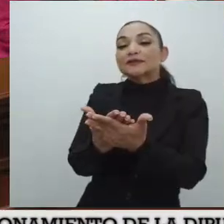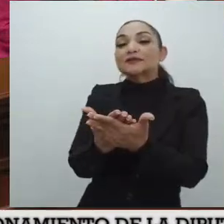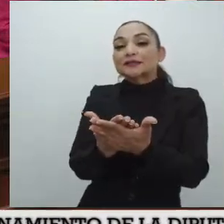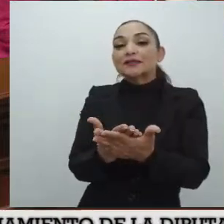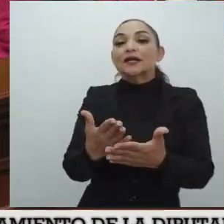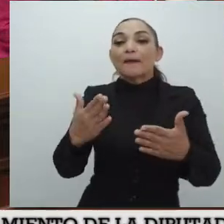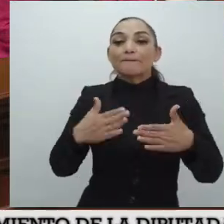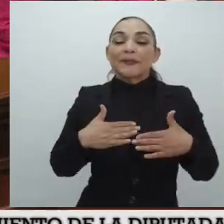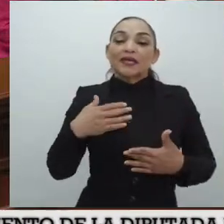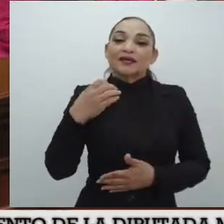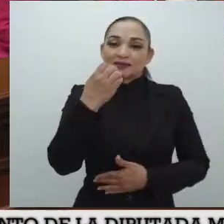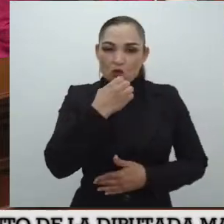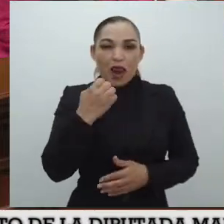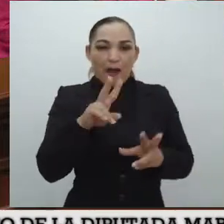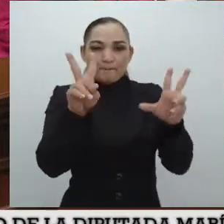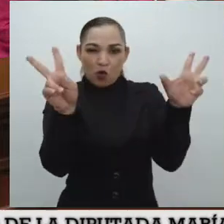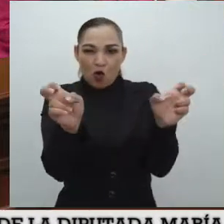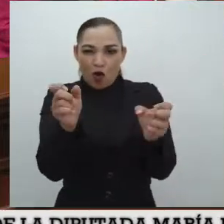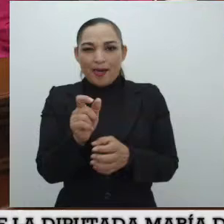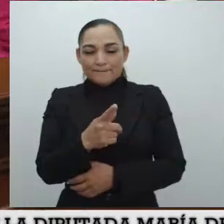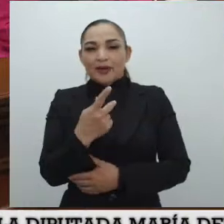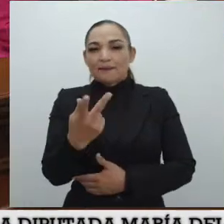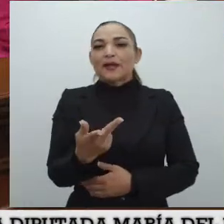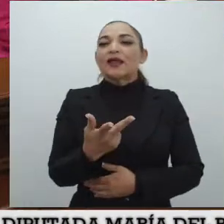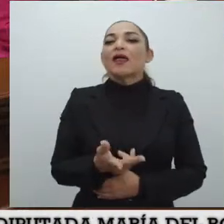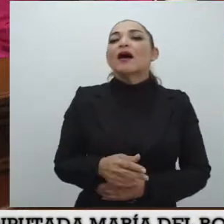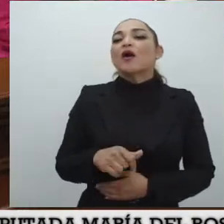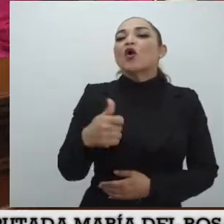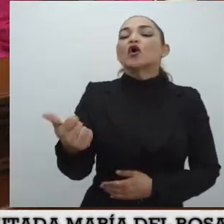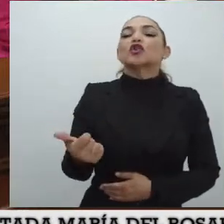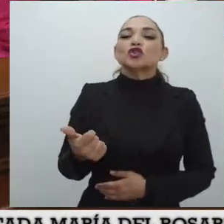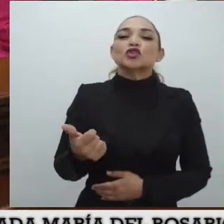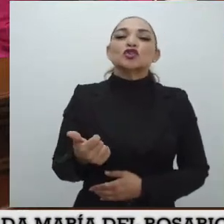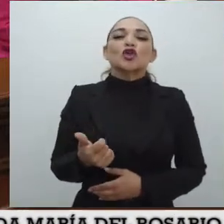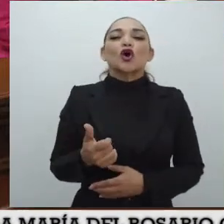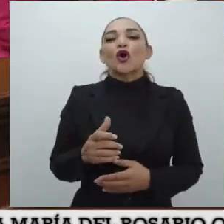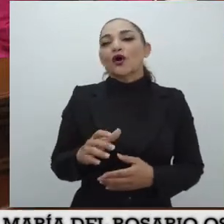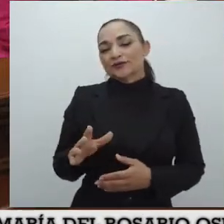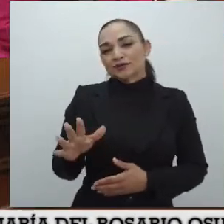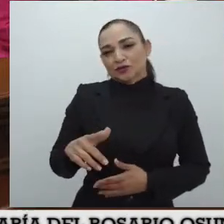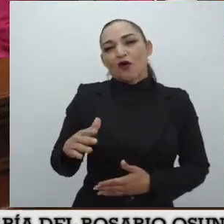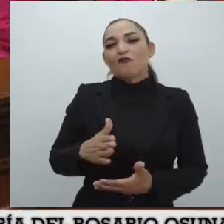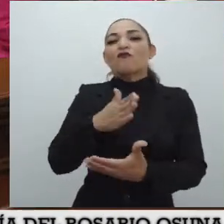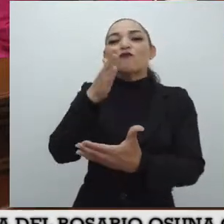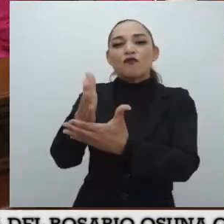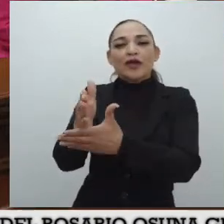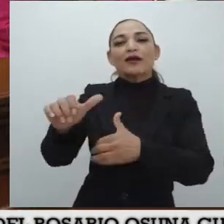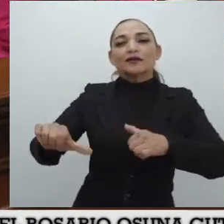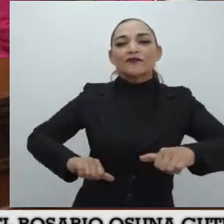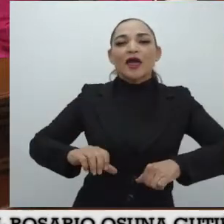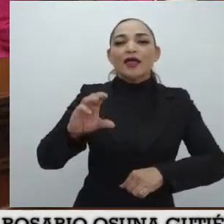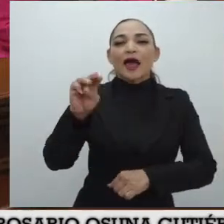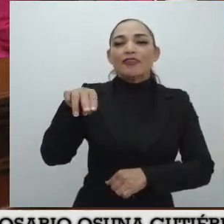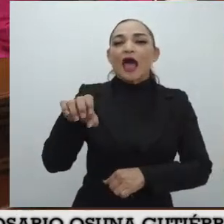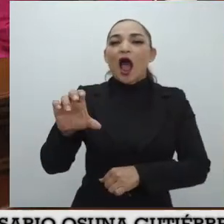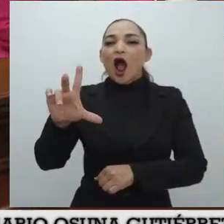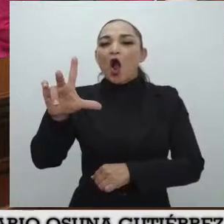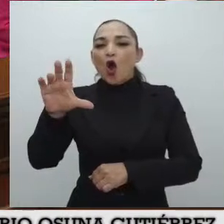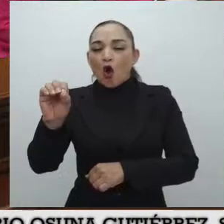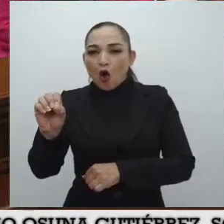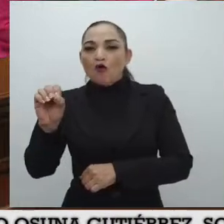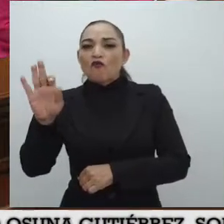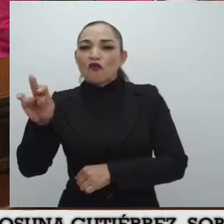reuniéndome con diferentes empresarios en el evento de Canaco Cevitur. Lo que vamos a hacer es, en coordinación con la sociedad civil y